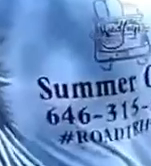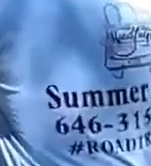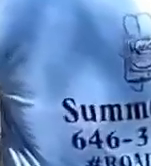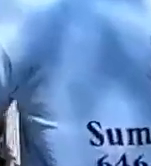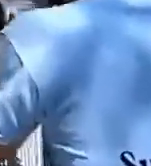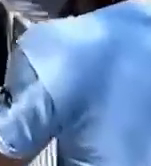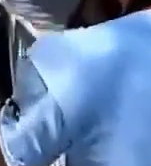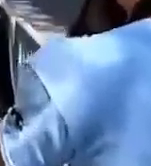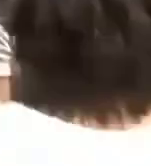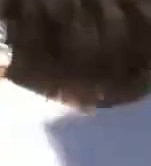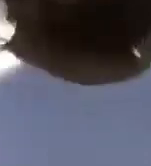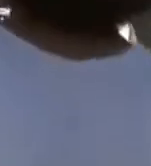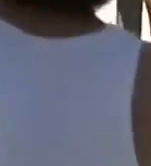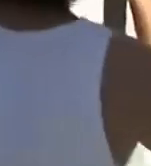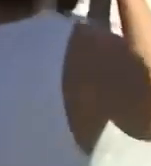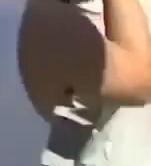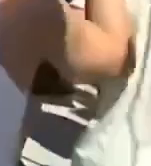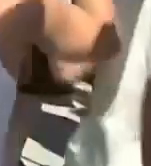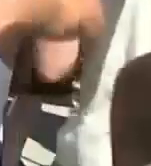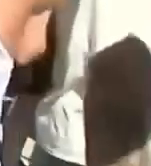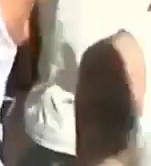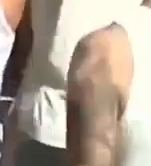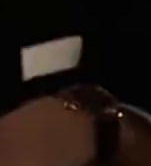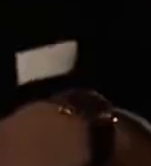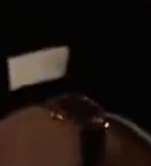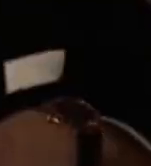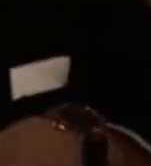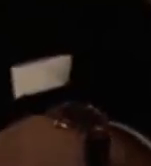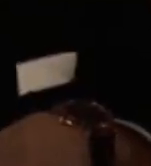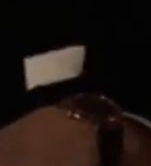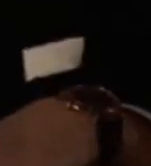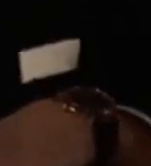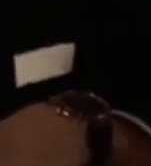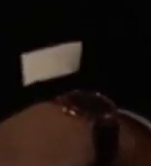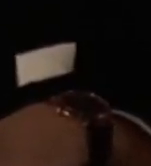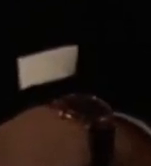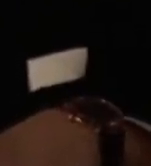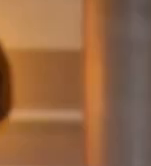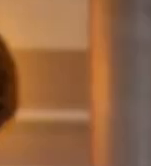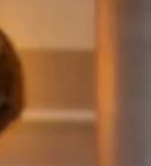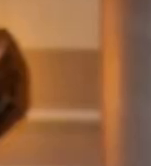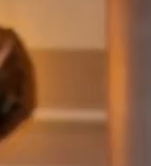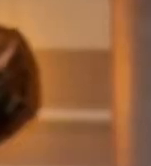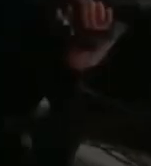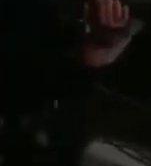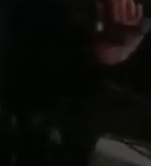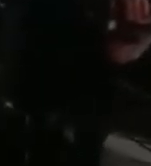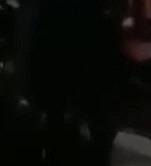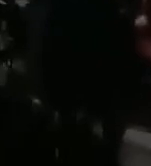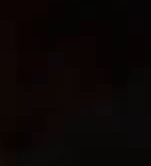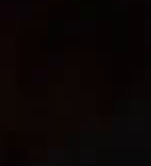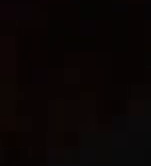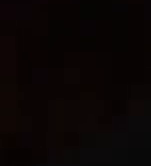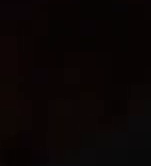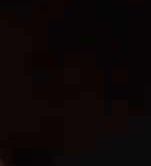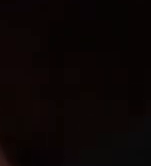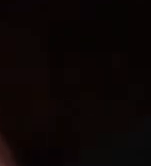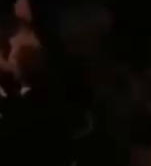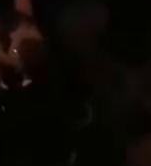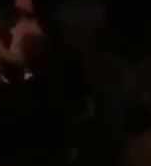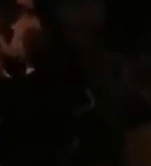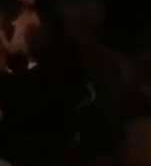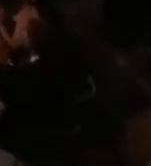huelgas de guionistas y de actores más importantes que ha vivido la industria. También, este año, la fiesta que condecora al cine, la televisión, la música,